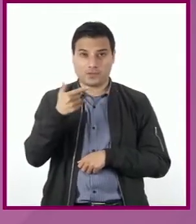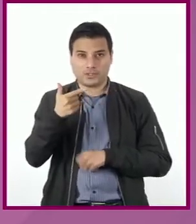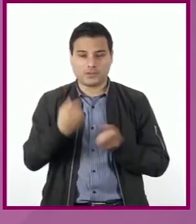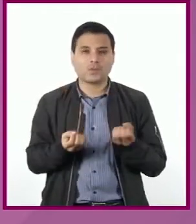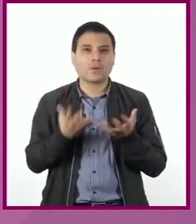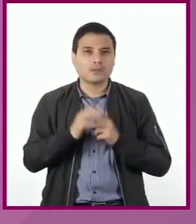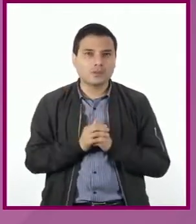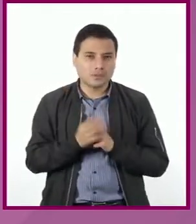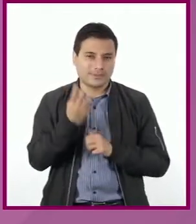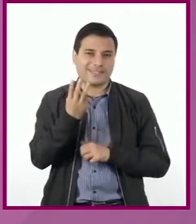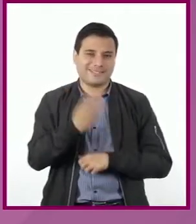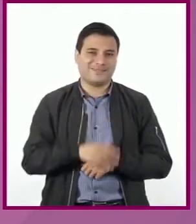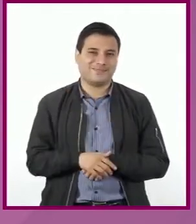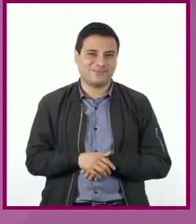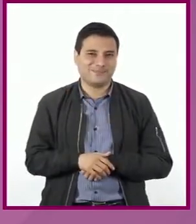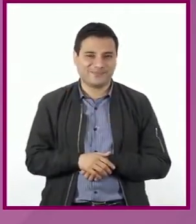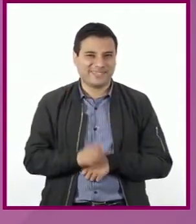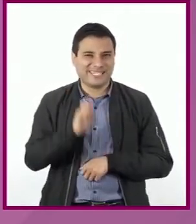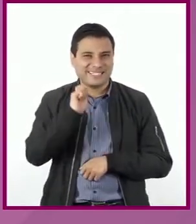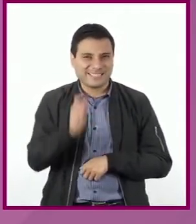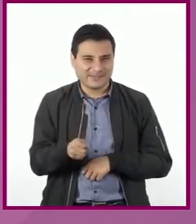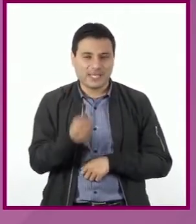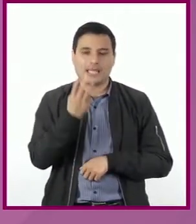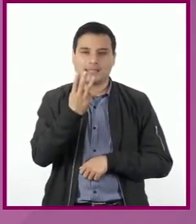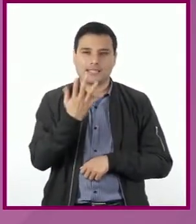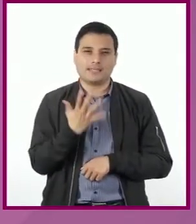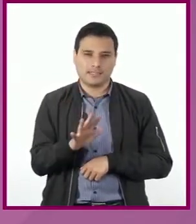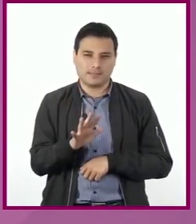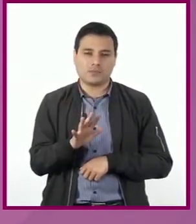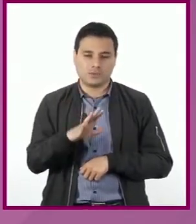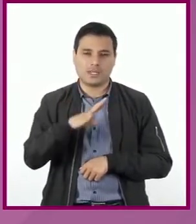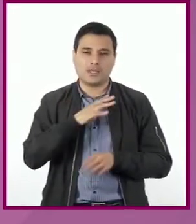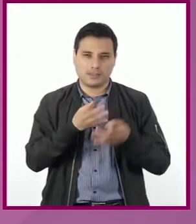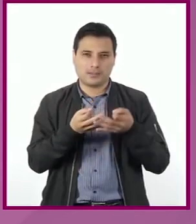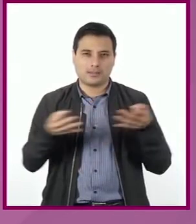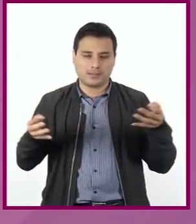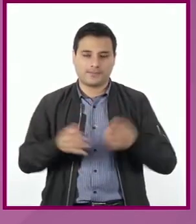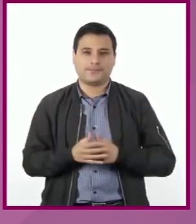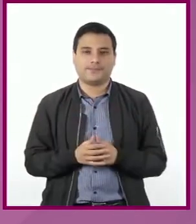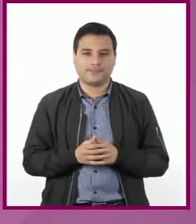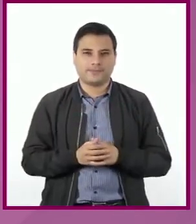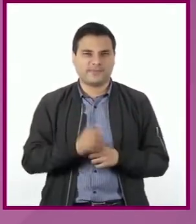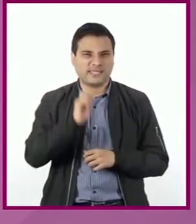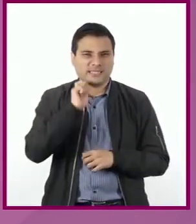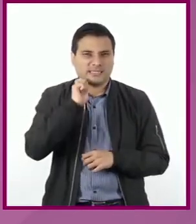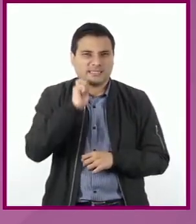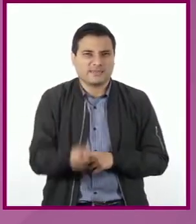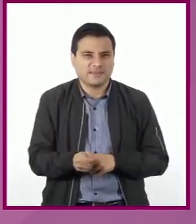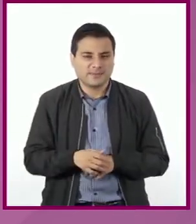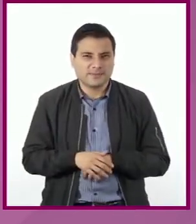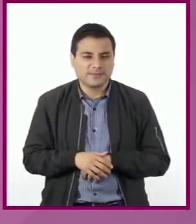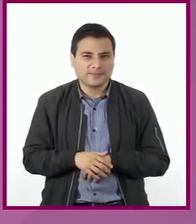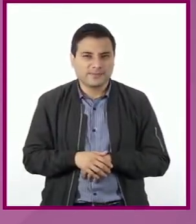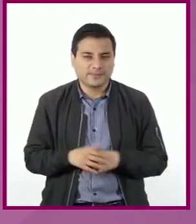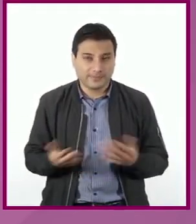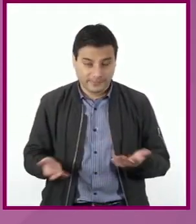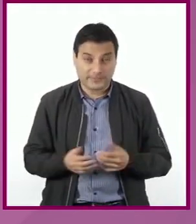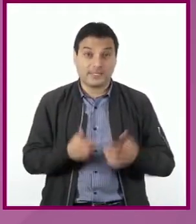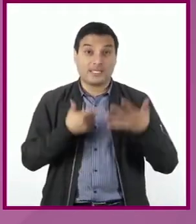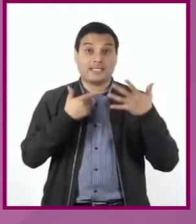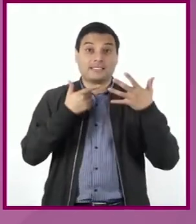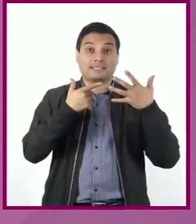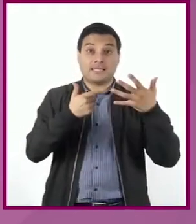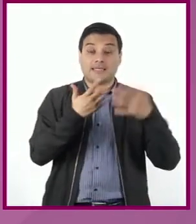diferencia, 3, nos muestra la parte que está ocupada por tierra emergida. Esto quiere decir que, si tenemos 7